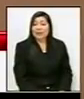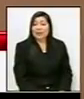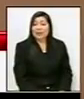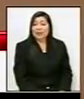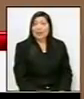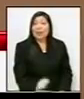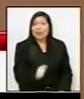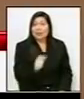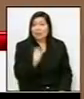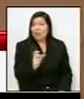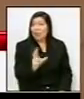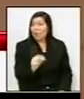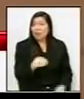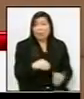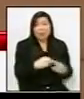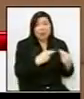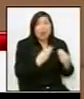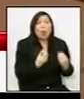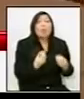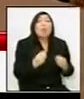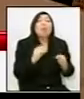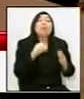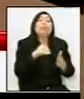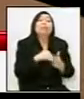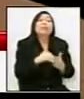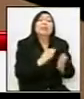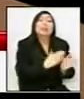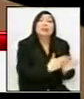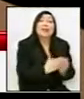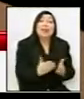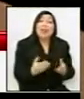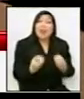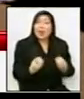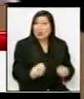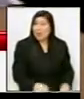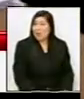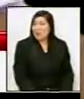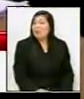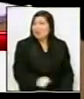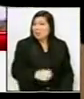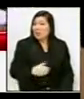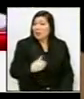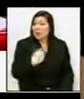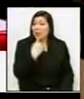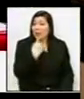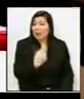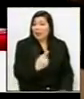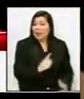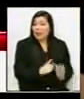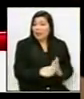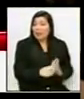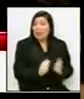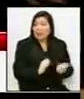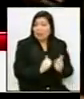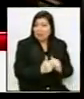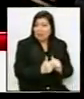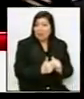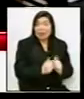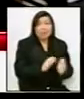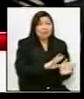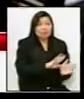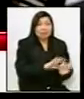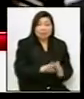Si el funcionario ya no está en el cargo, ¿cómo vamos a proponer destituirlo? Lo que sí podemos proponer, después que lo hemos removido,